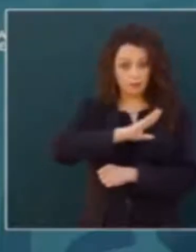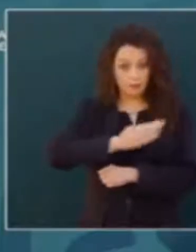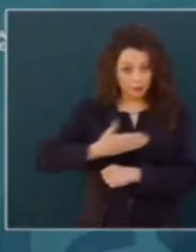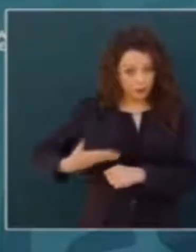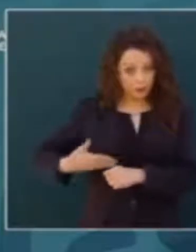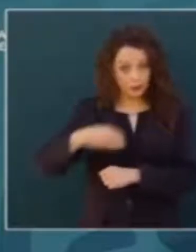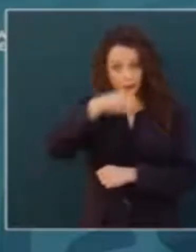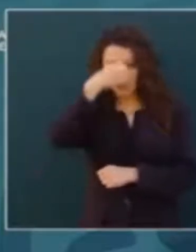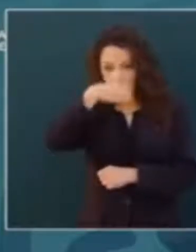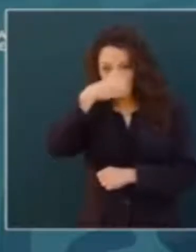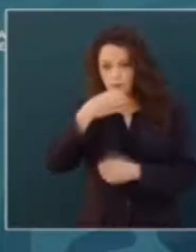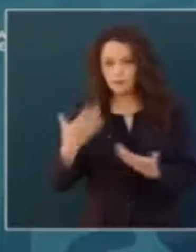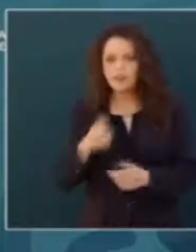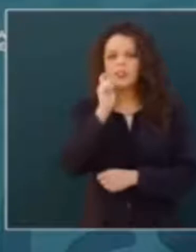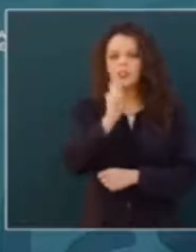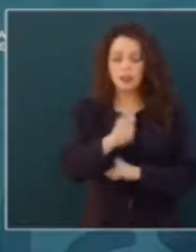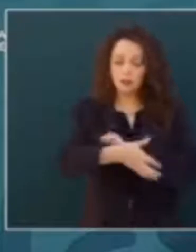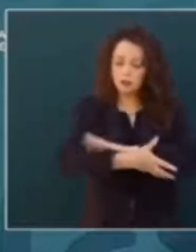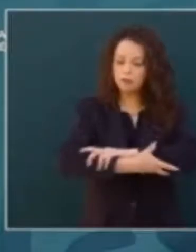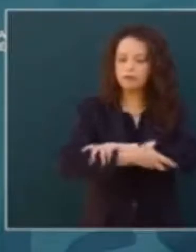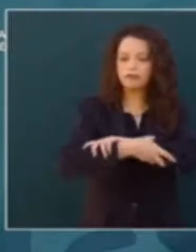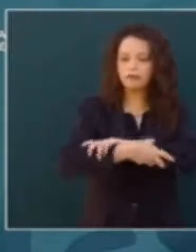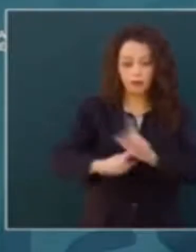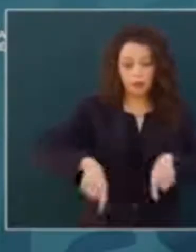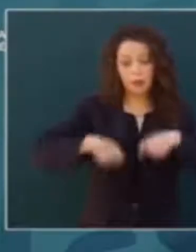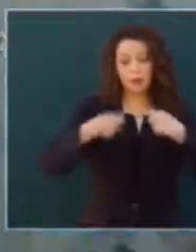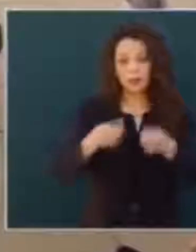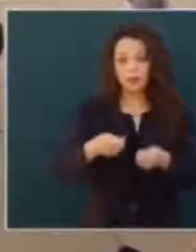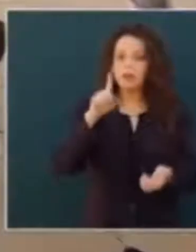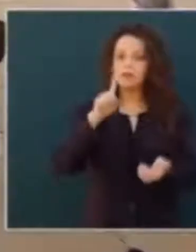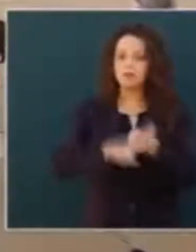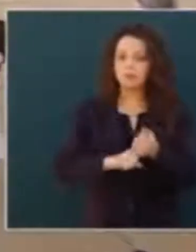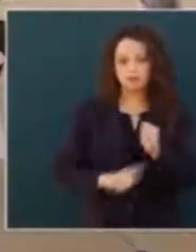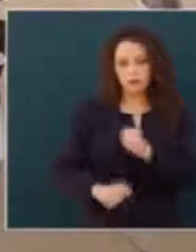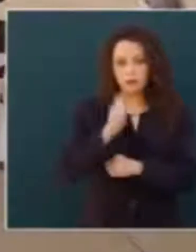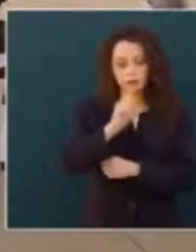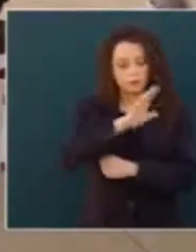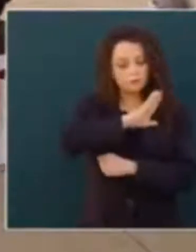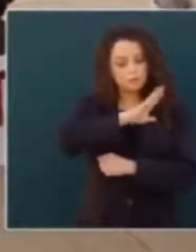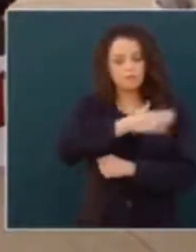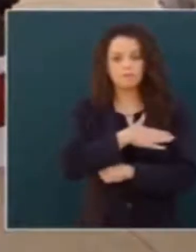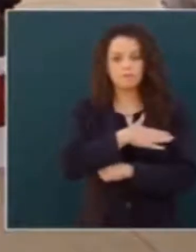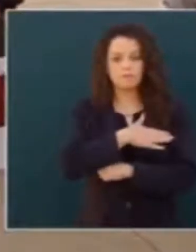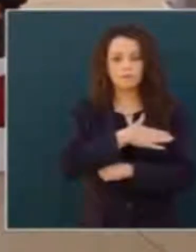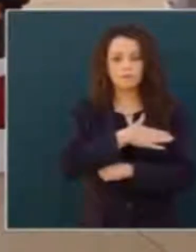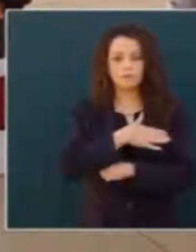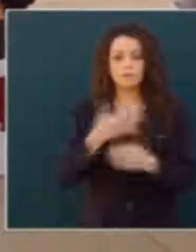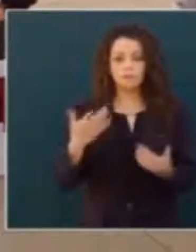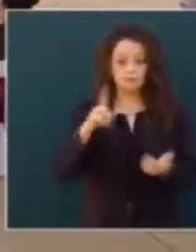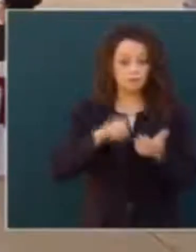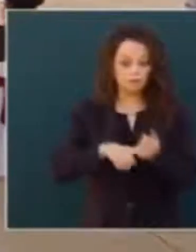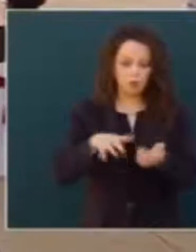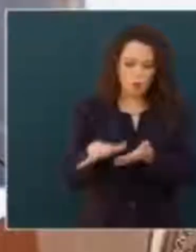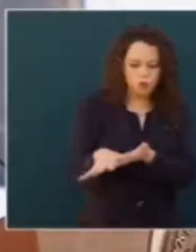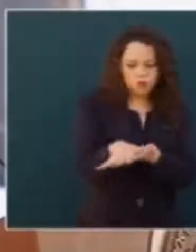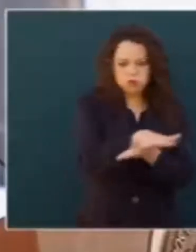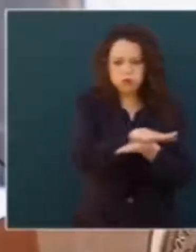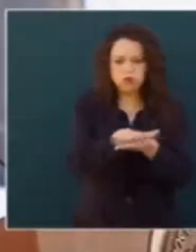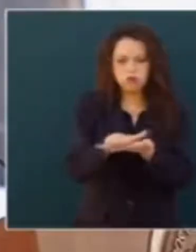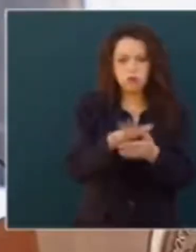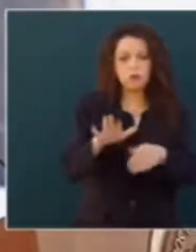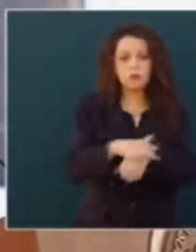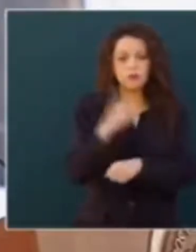la solidaridad que brindó a la República Española, agredida y a la postre destruida por el